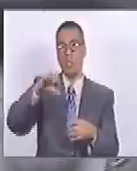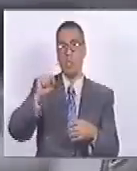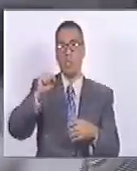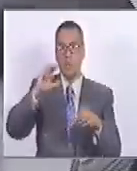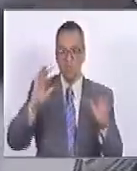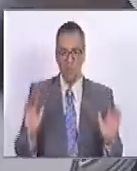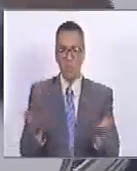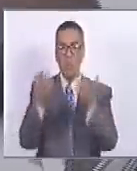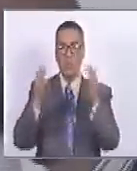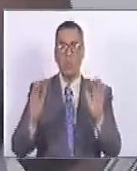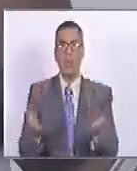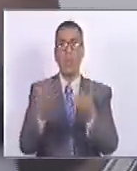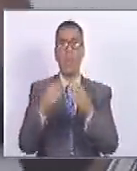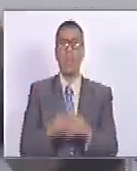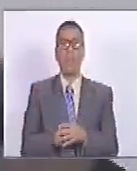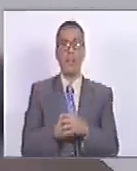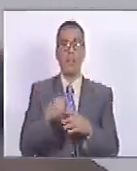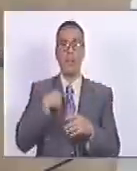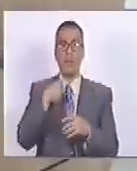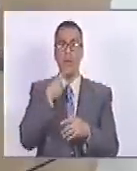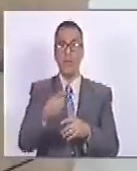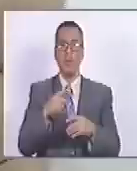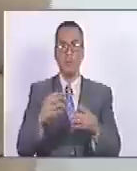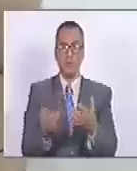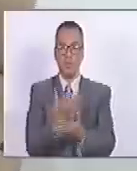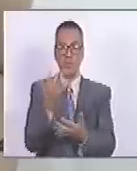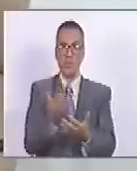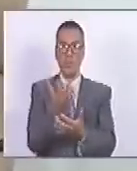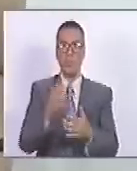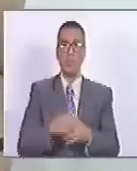alienta con sus declaraciones incendiarias.